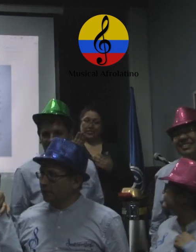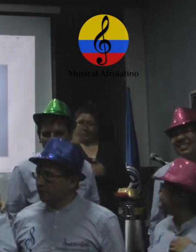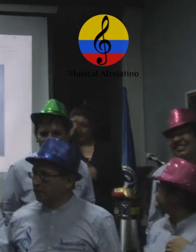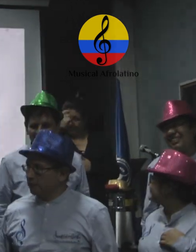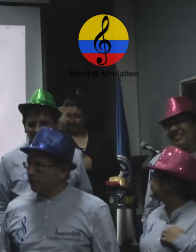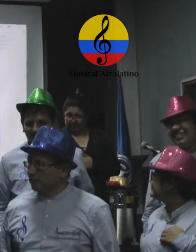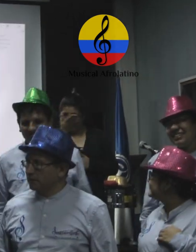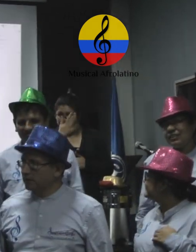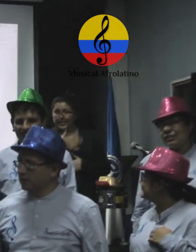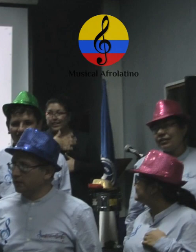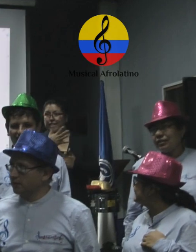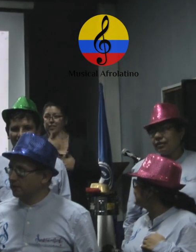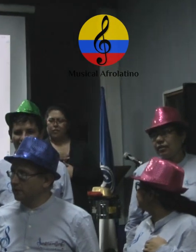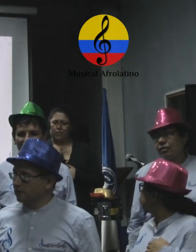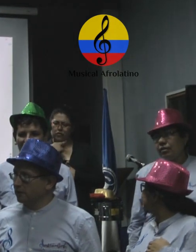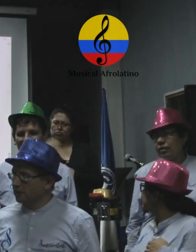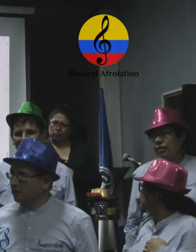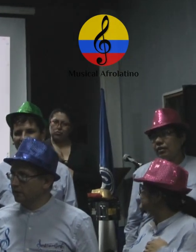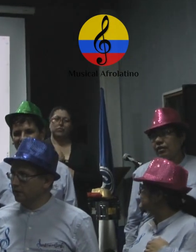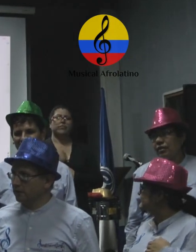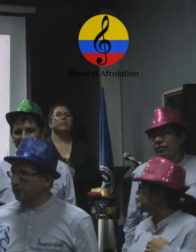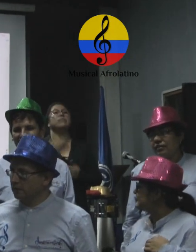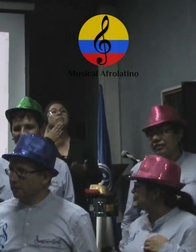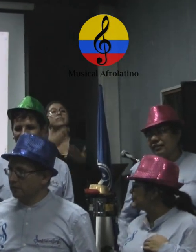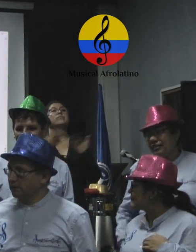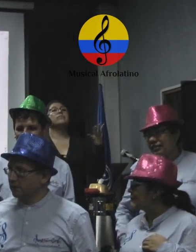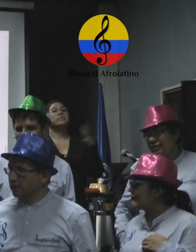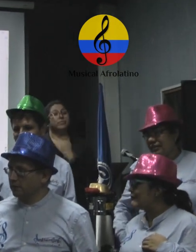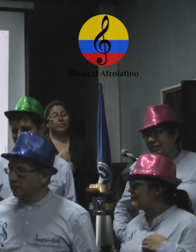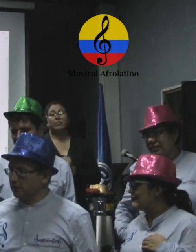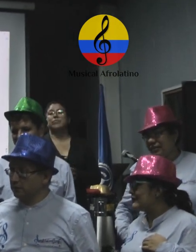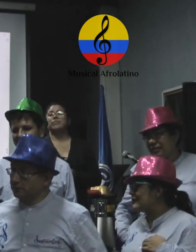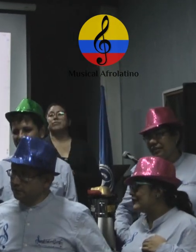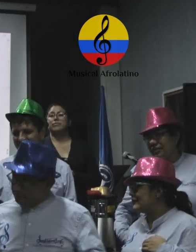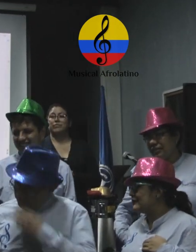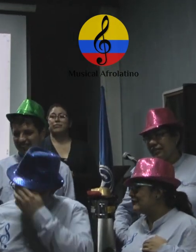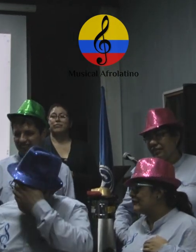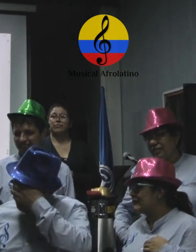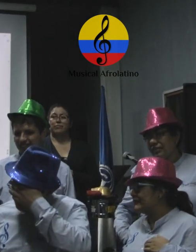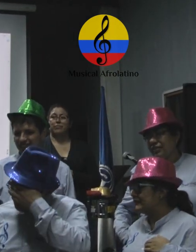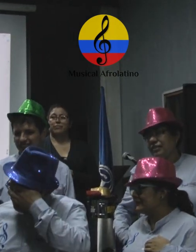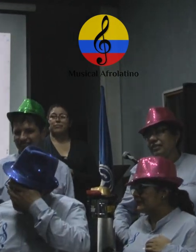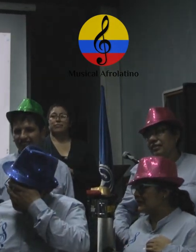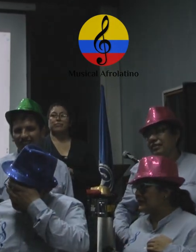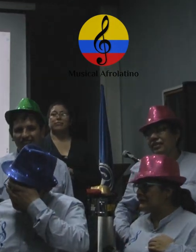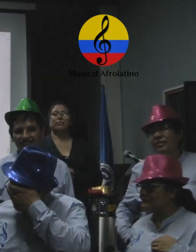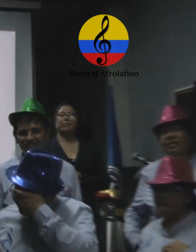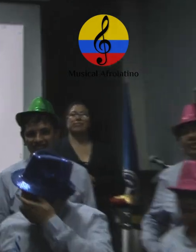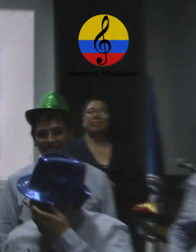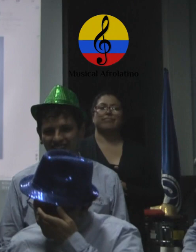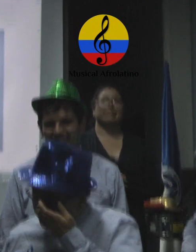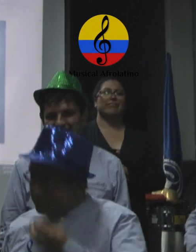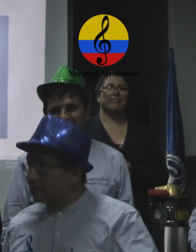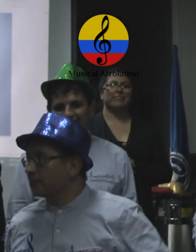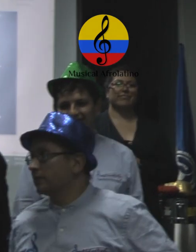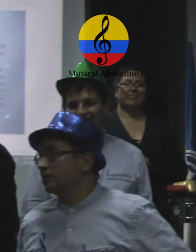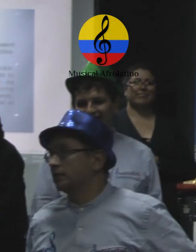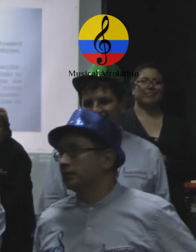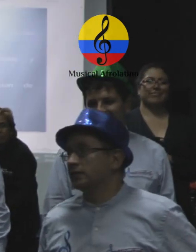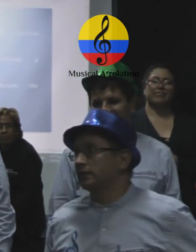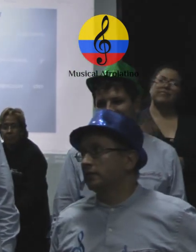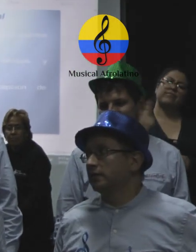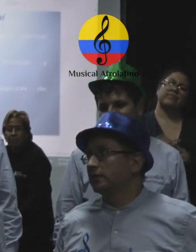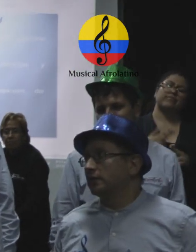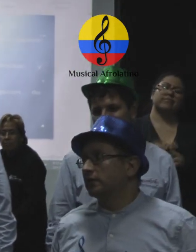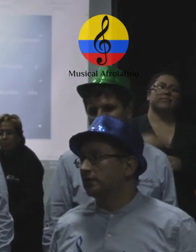salude. Pero fuerte, hable. Buenas noches. Eso. Vamos, que lo están viendo en su casa. ¿Cómo se